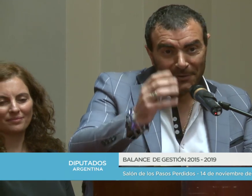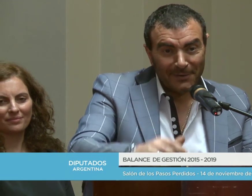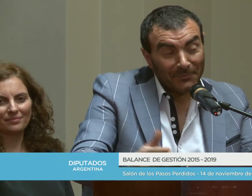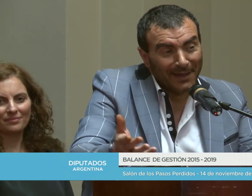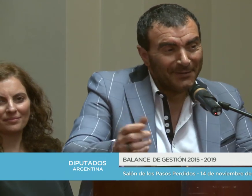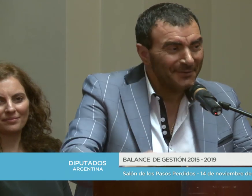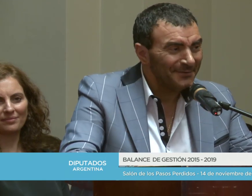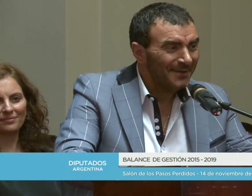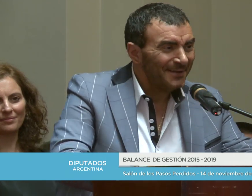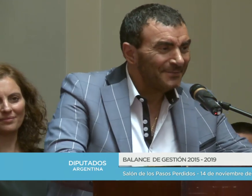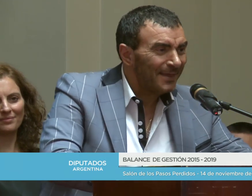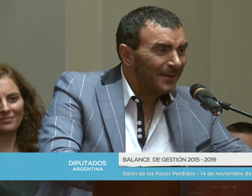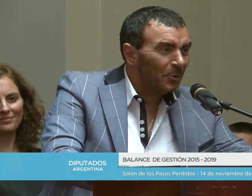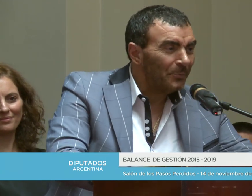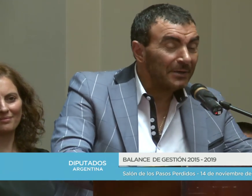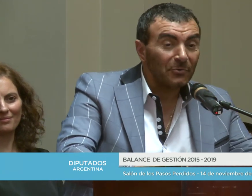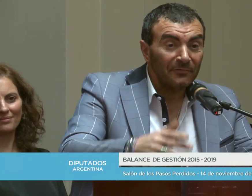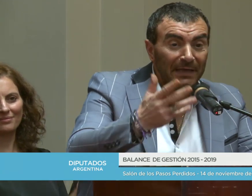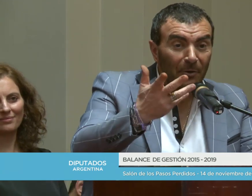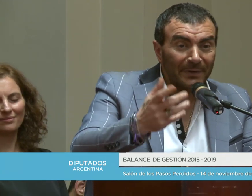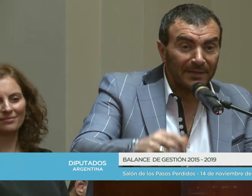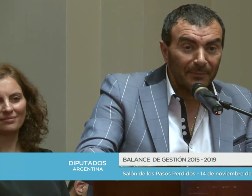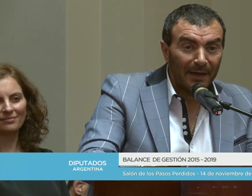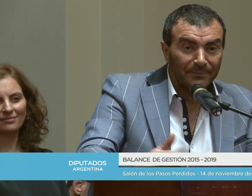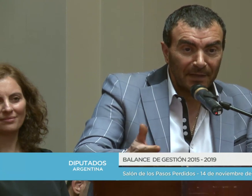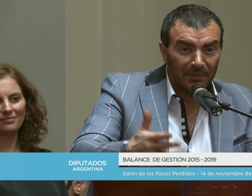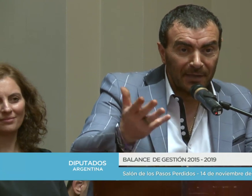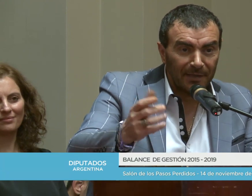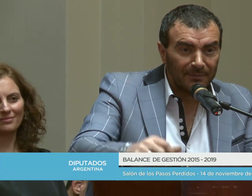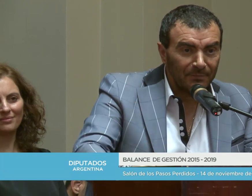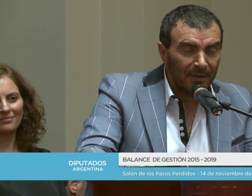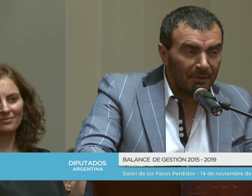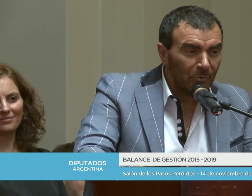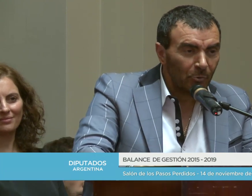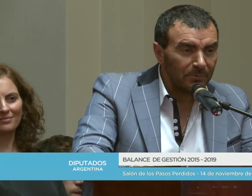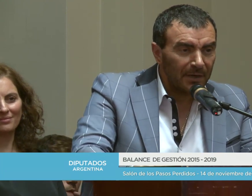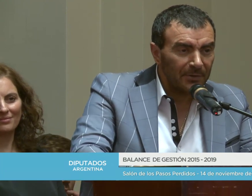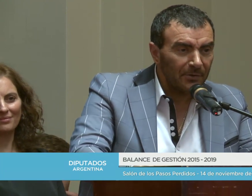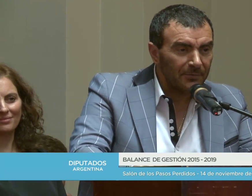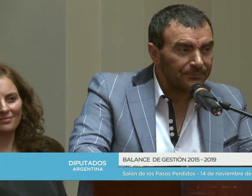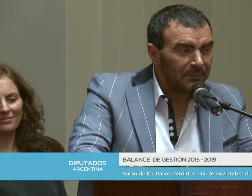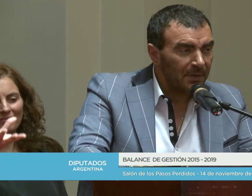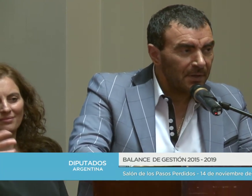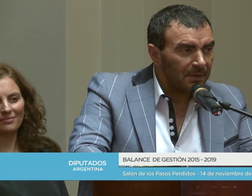Compañero diputado. Compañero significa compartir el pan, así que no es un